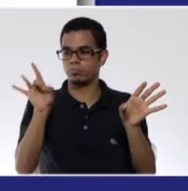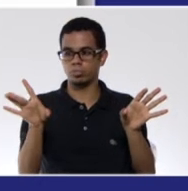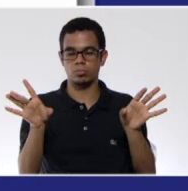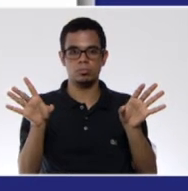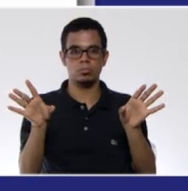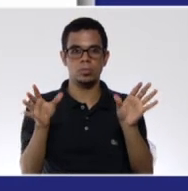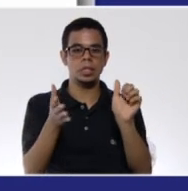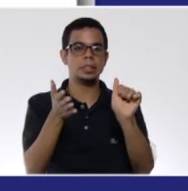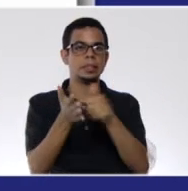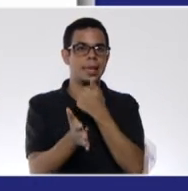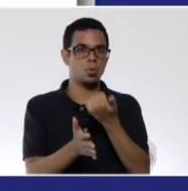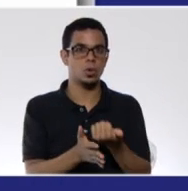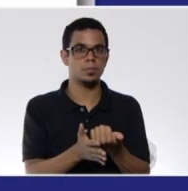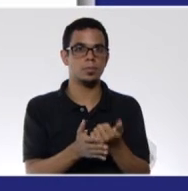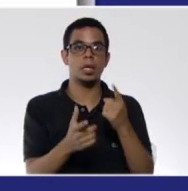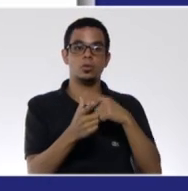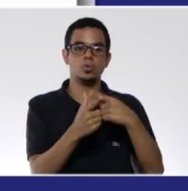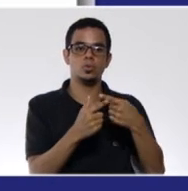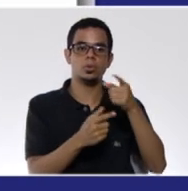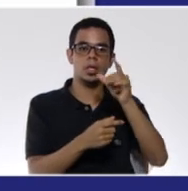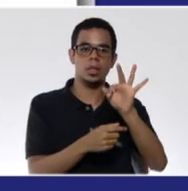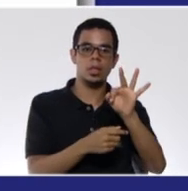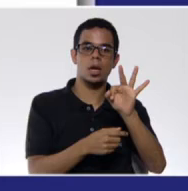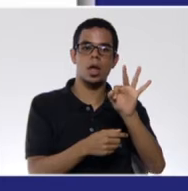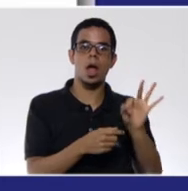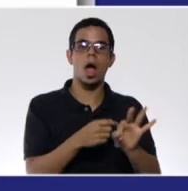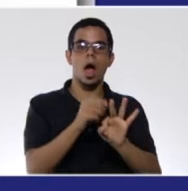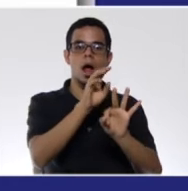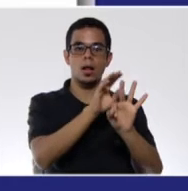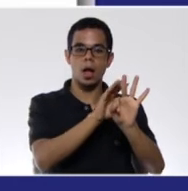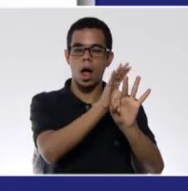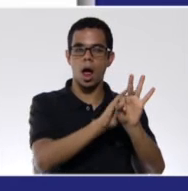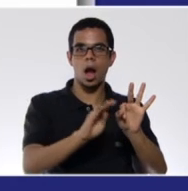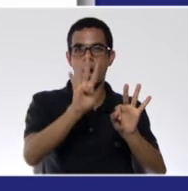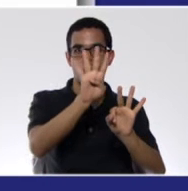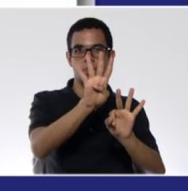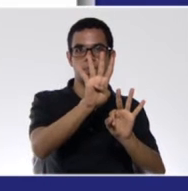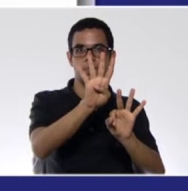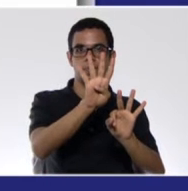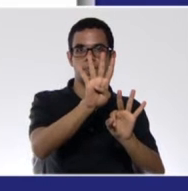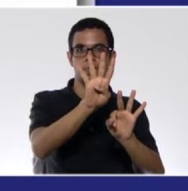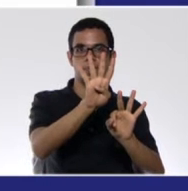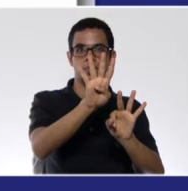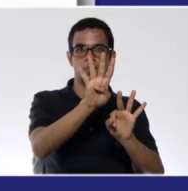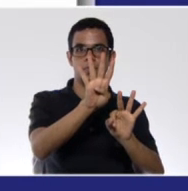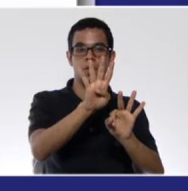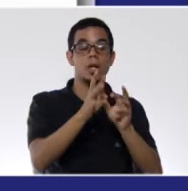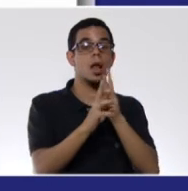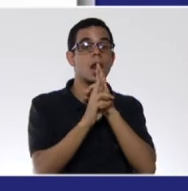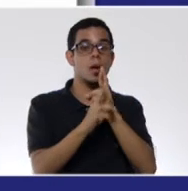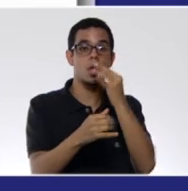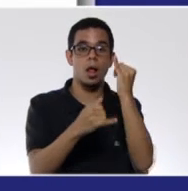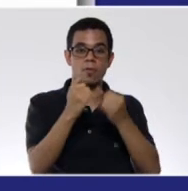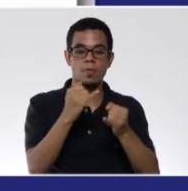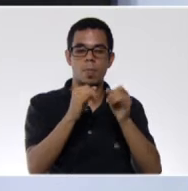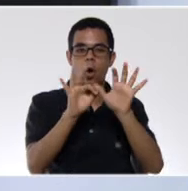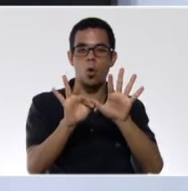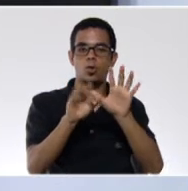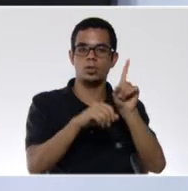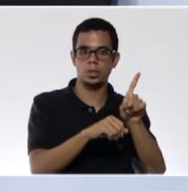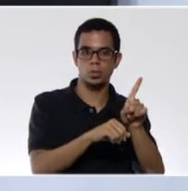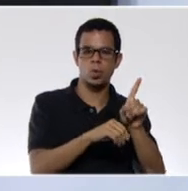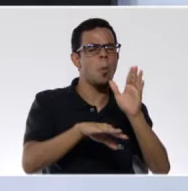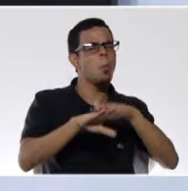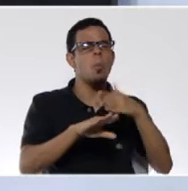y queda 3 elevado a la 4, la línea de color verde, queda 81. ¿Por qué